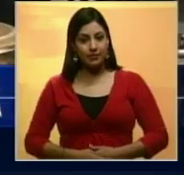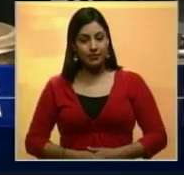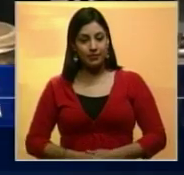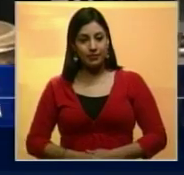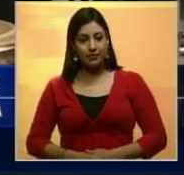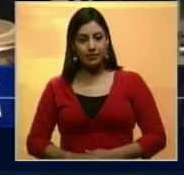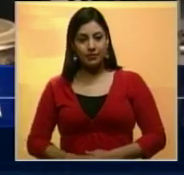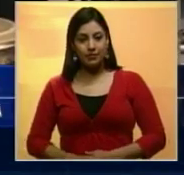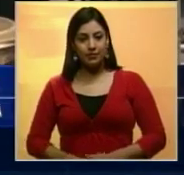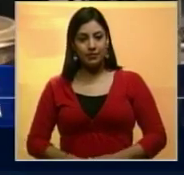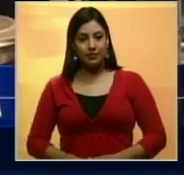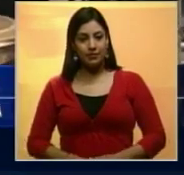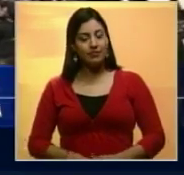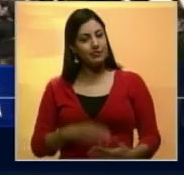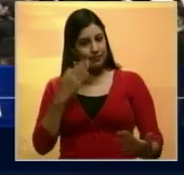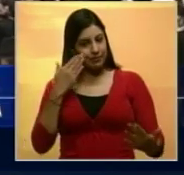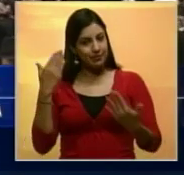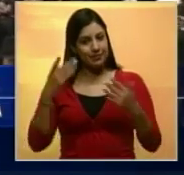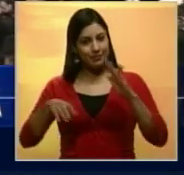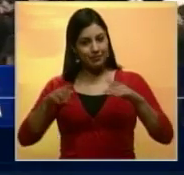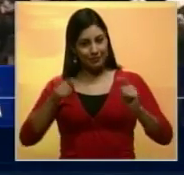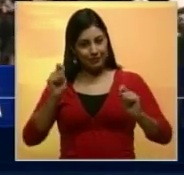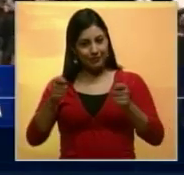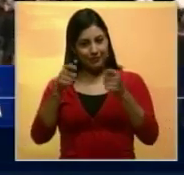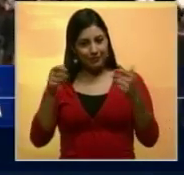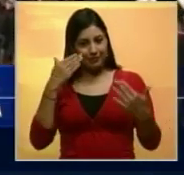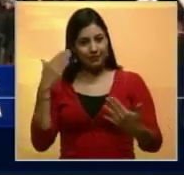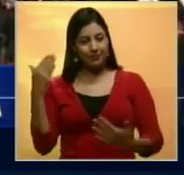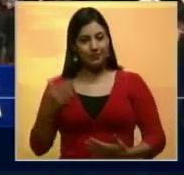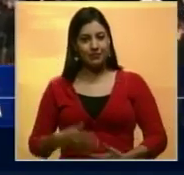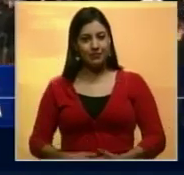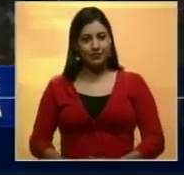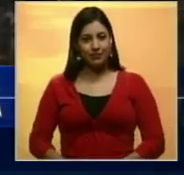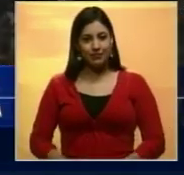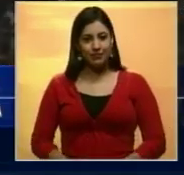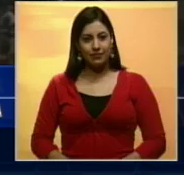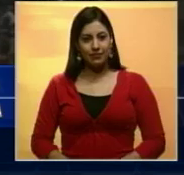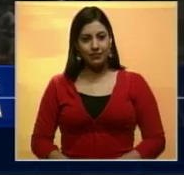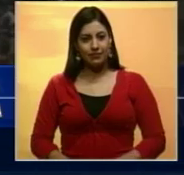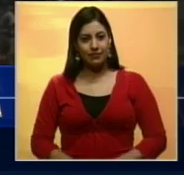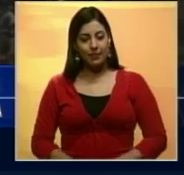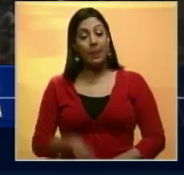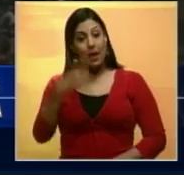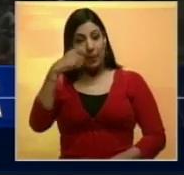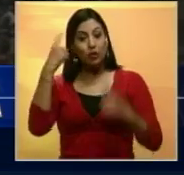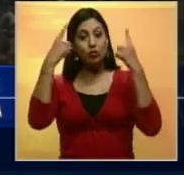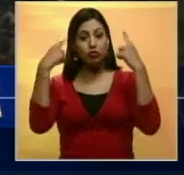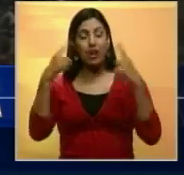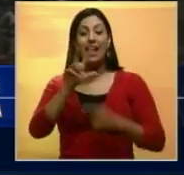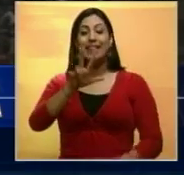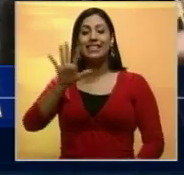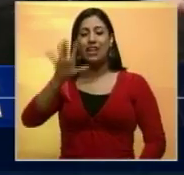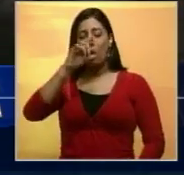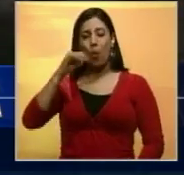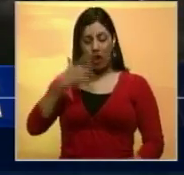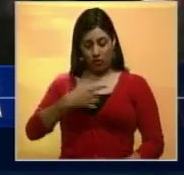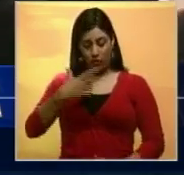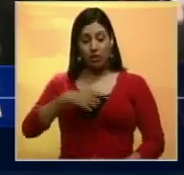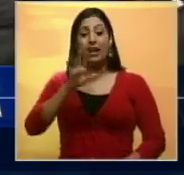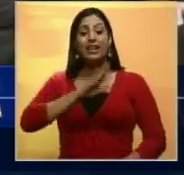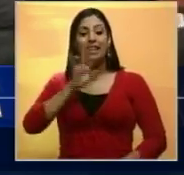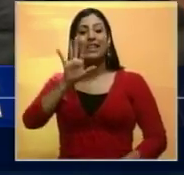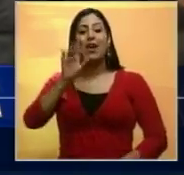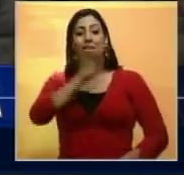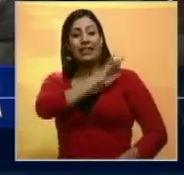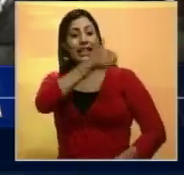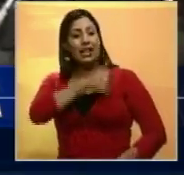Y Dudamel, con sus 35 años, se convertirá